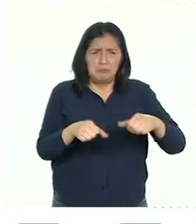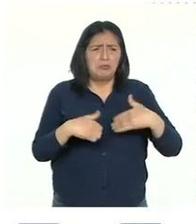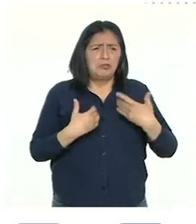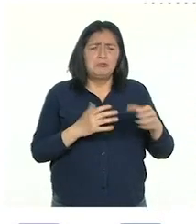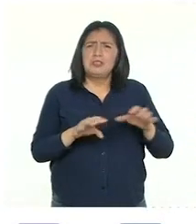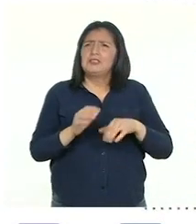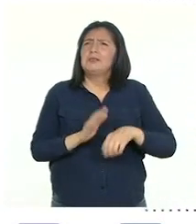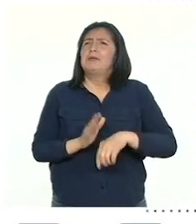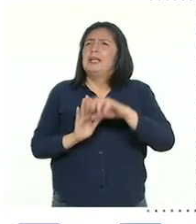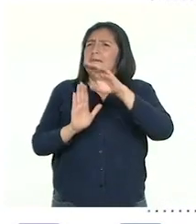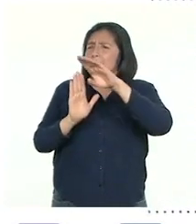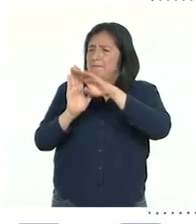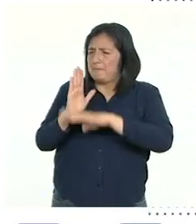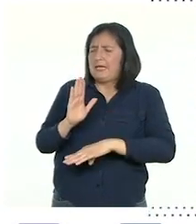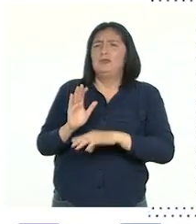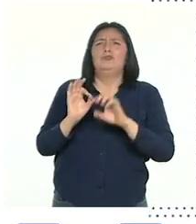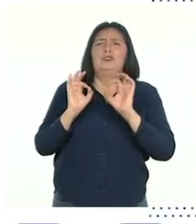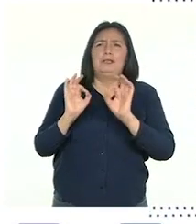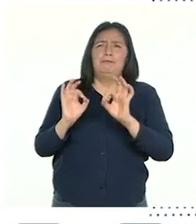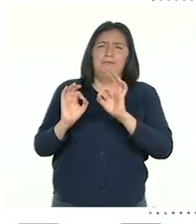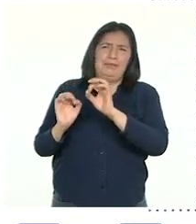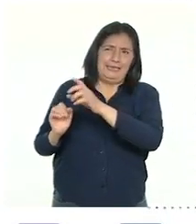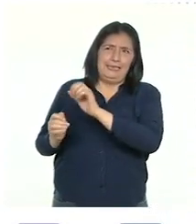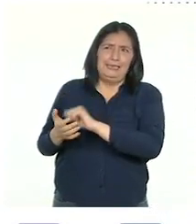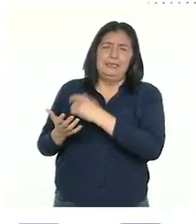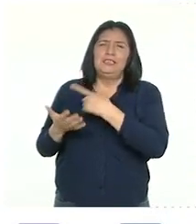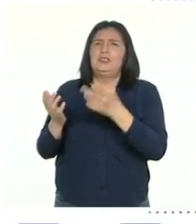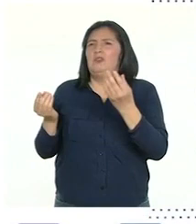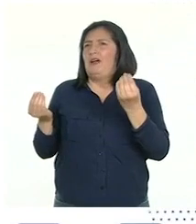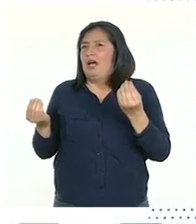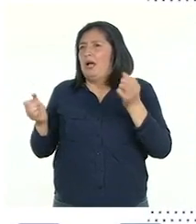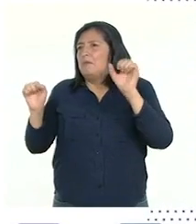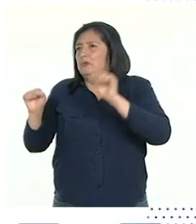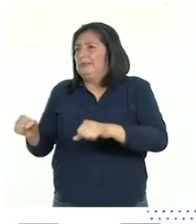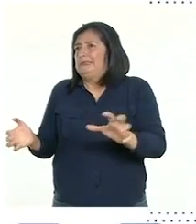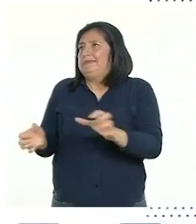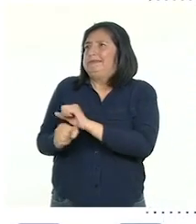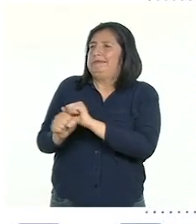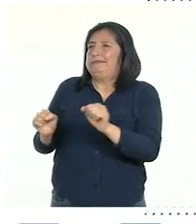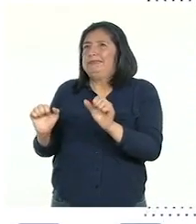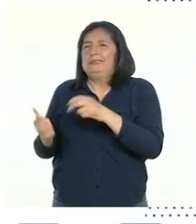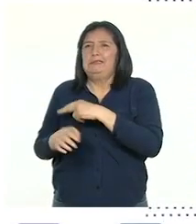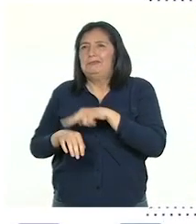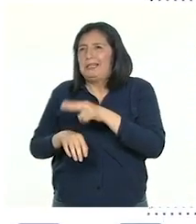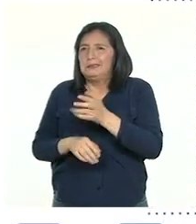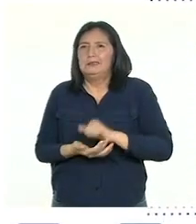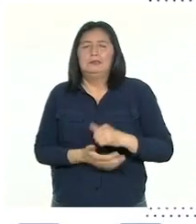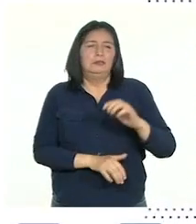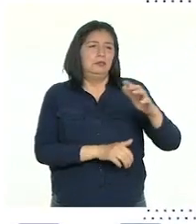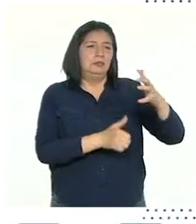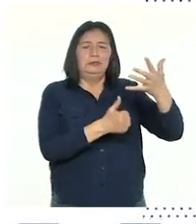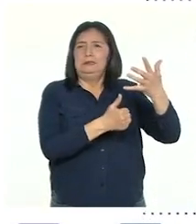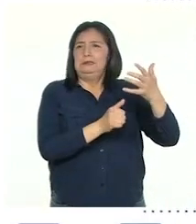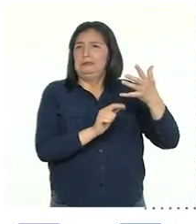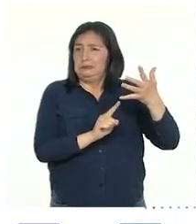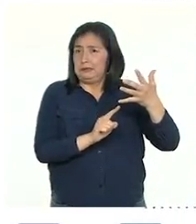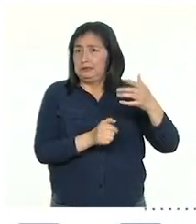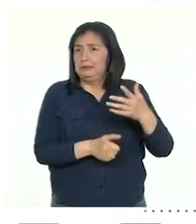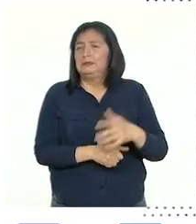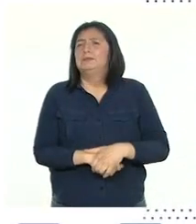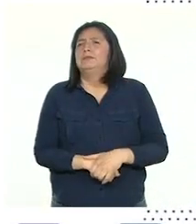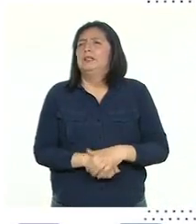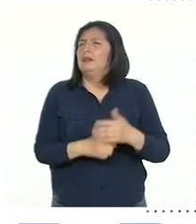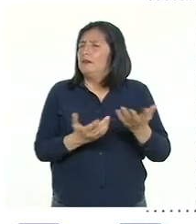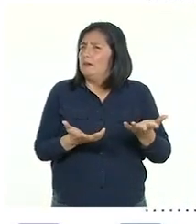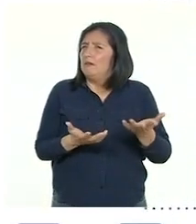podemos realizar para reducir los riesgos frente a posibles desastres. En un siguiente